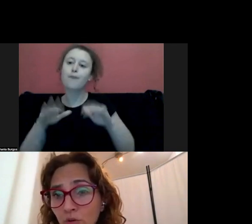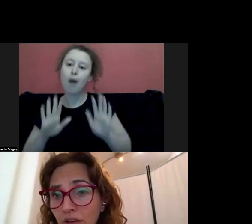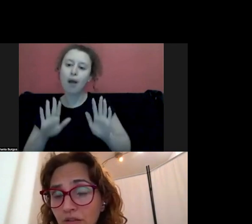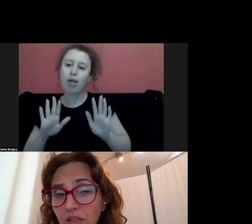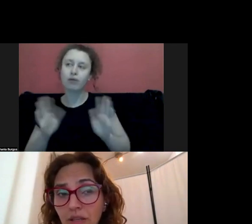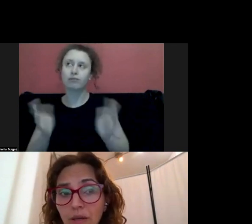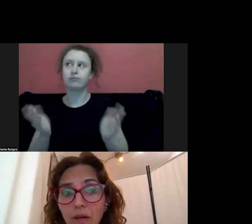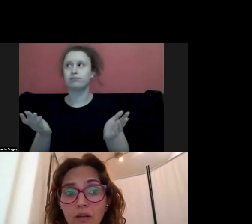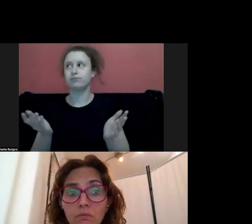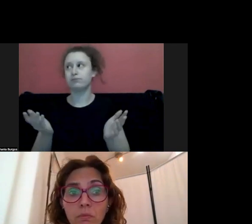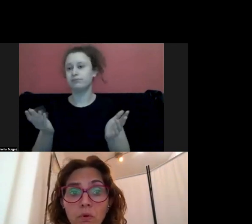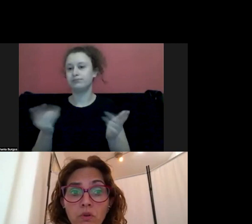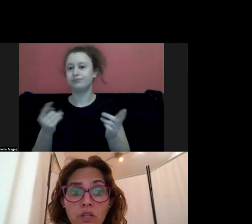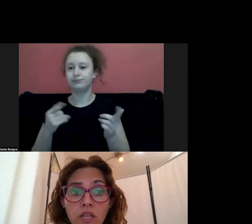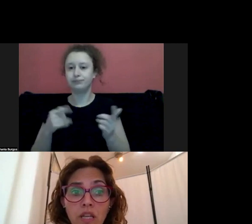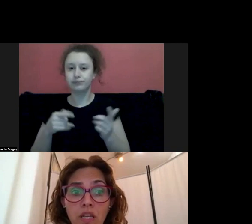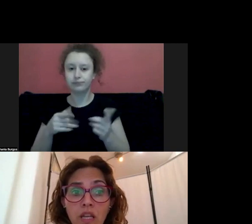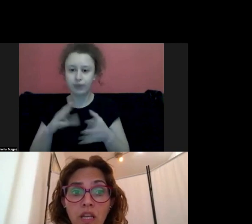le ayudan,